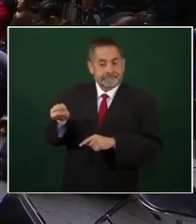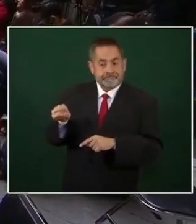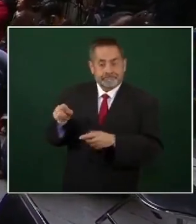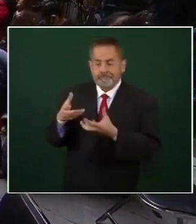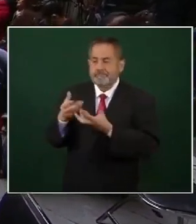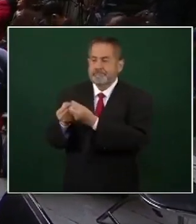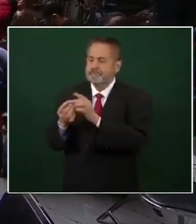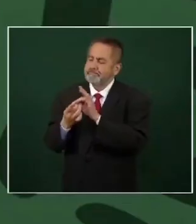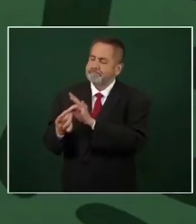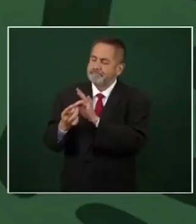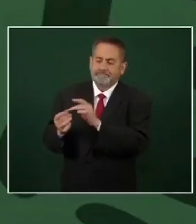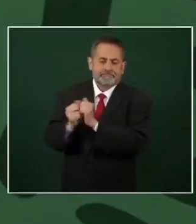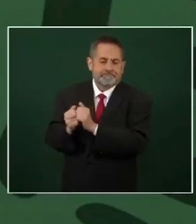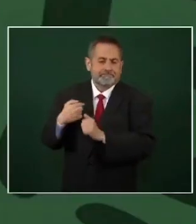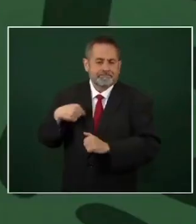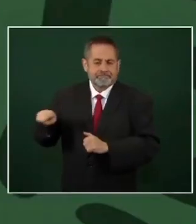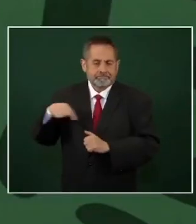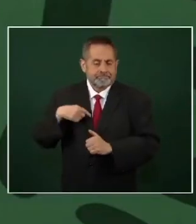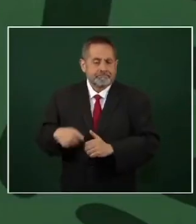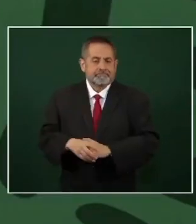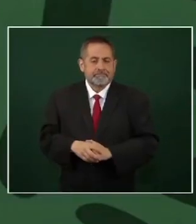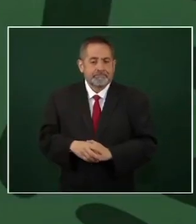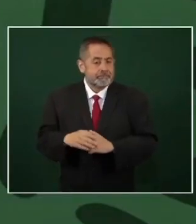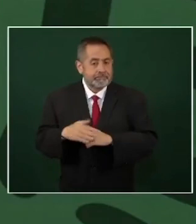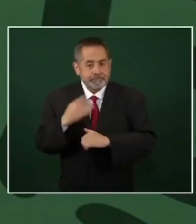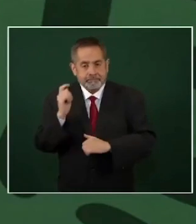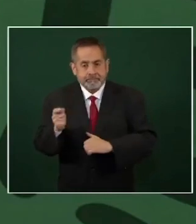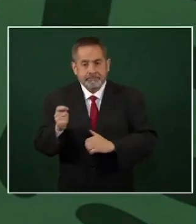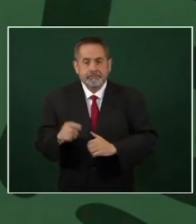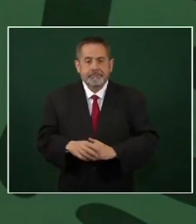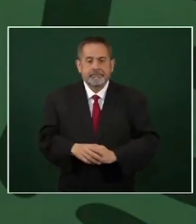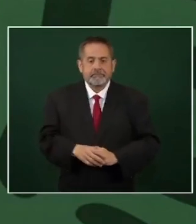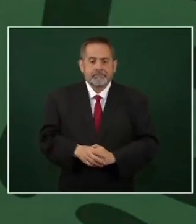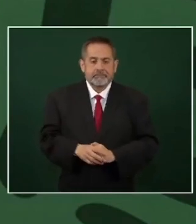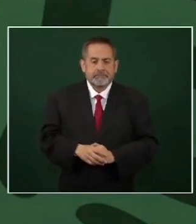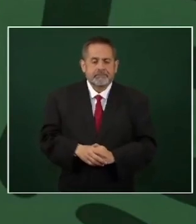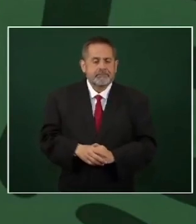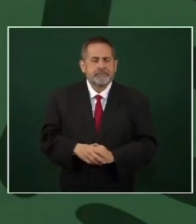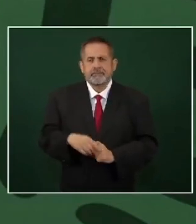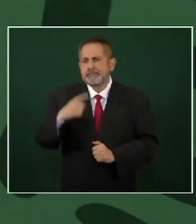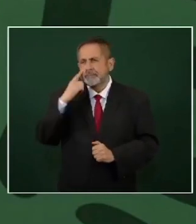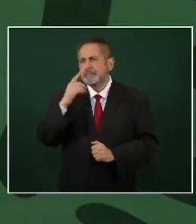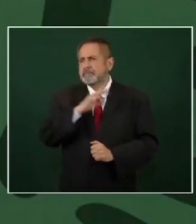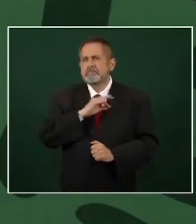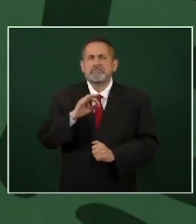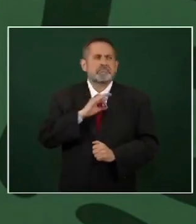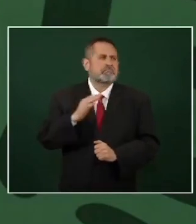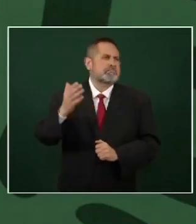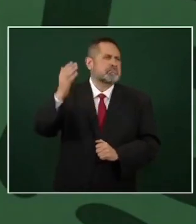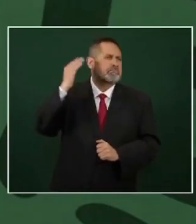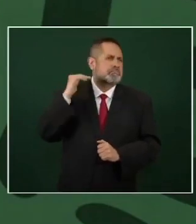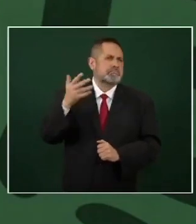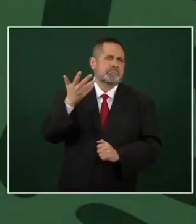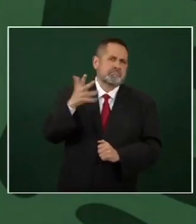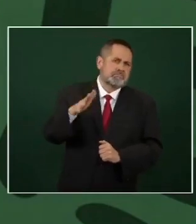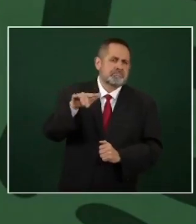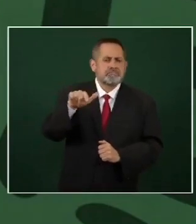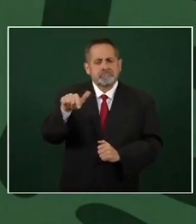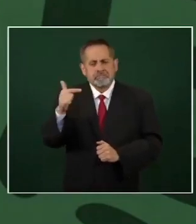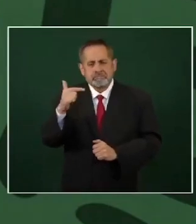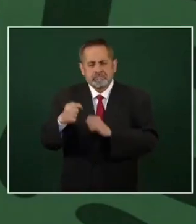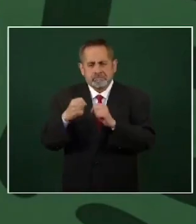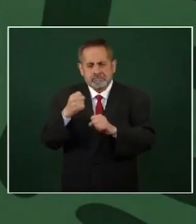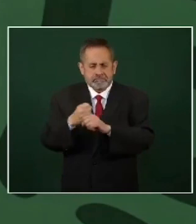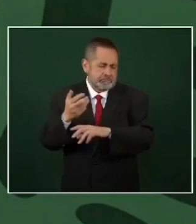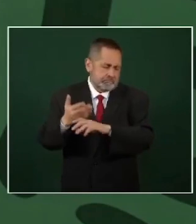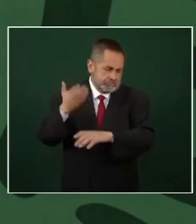a nosotros, porque hace como 10, 12 años